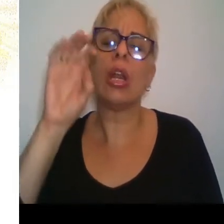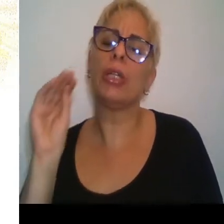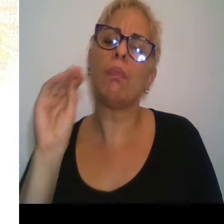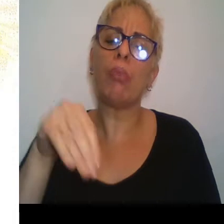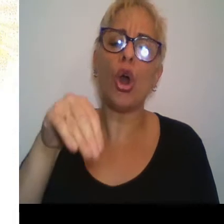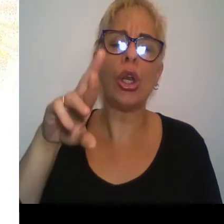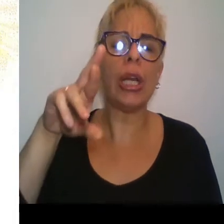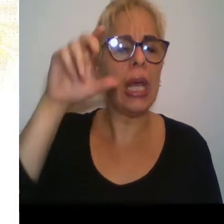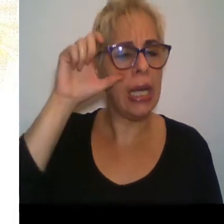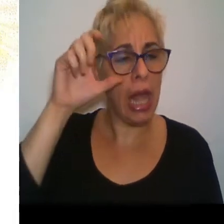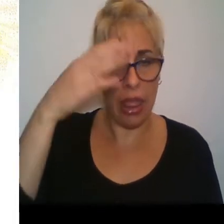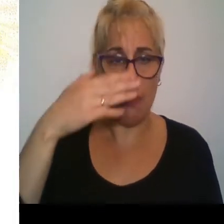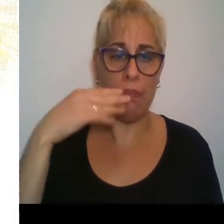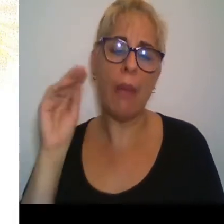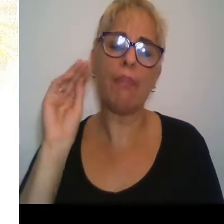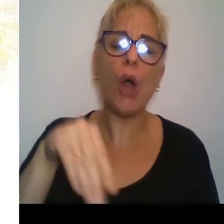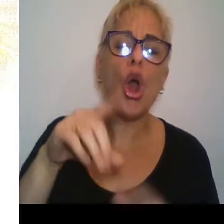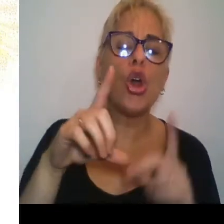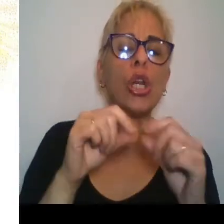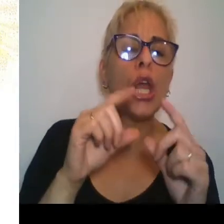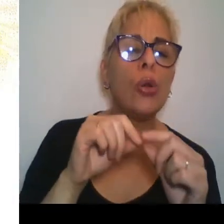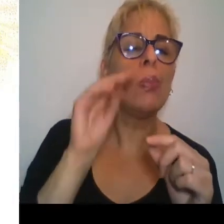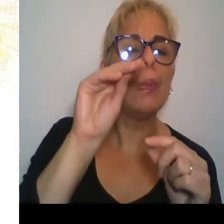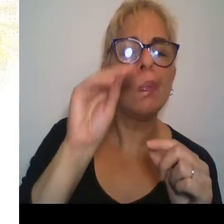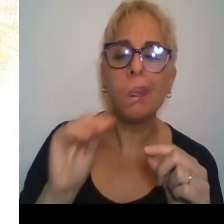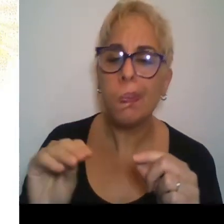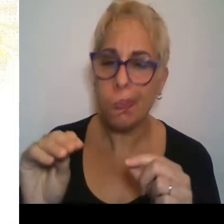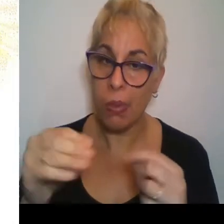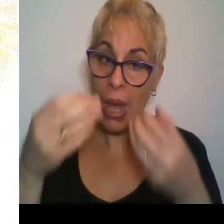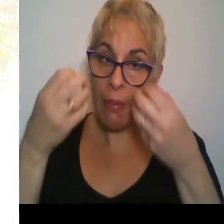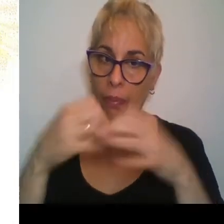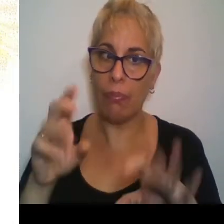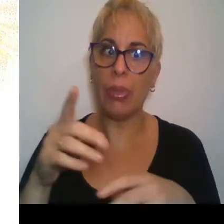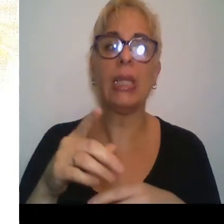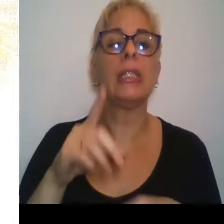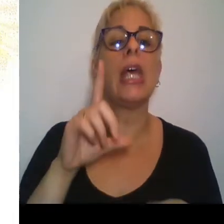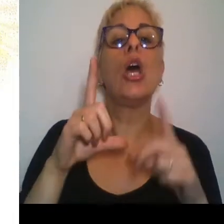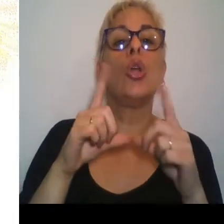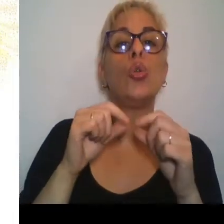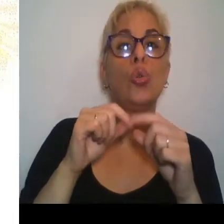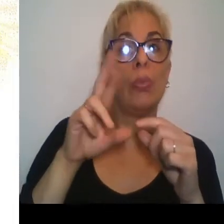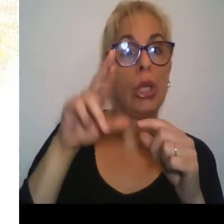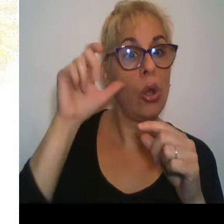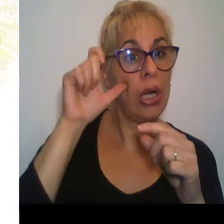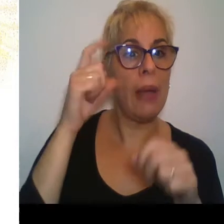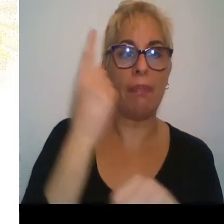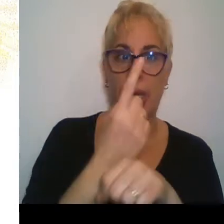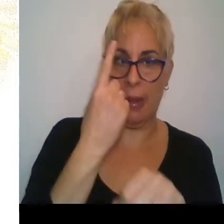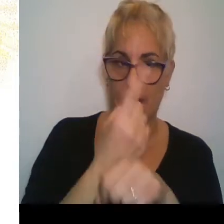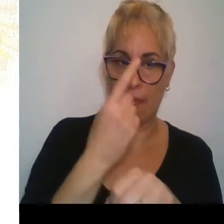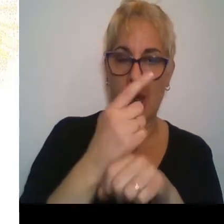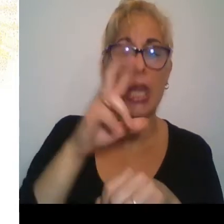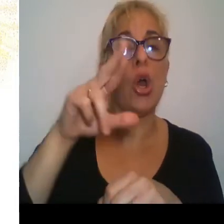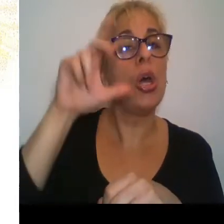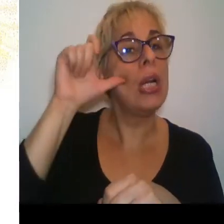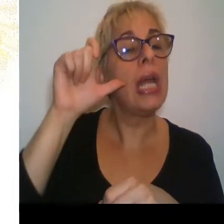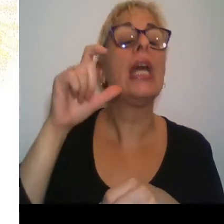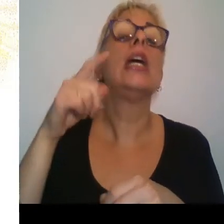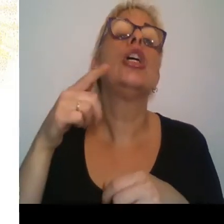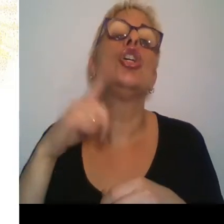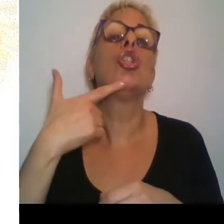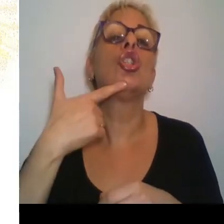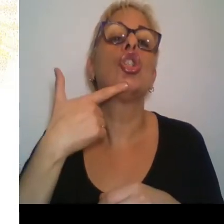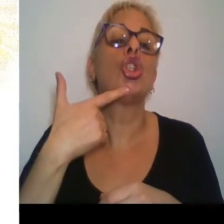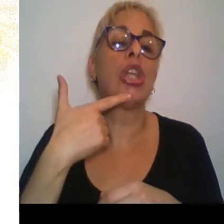continuación numeramos los siguientes números comenzando desde el Re. Re sostenido va a tener el 1, 2, 3,